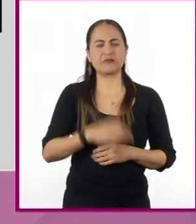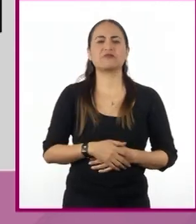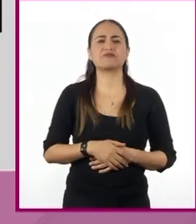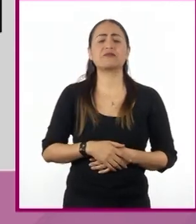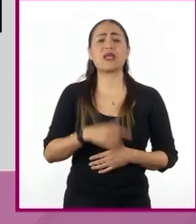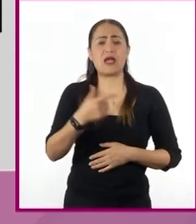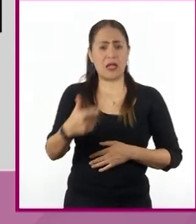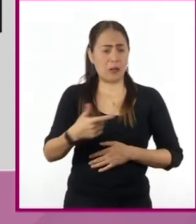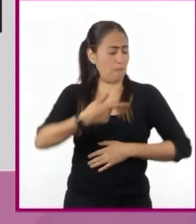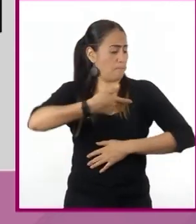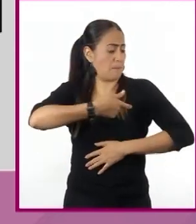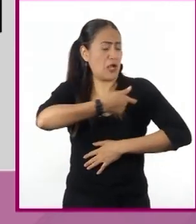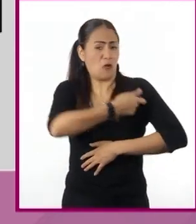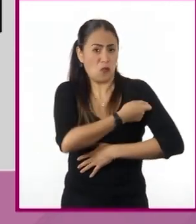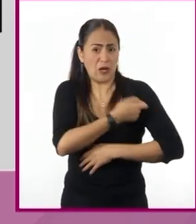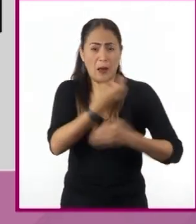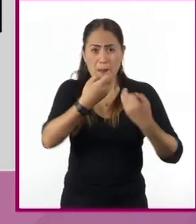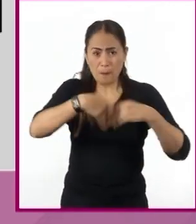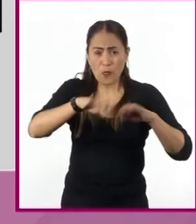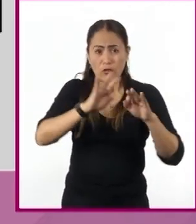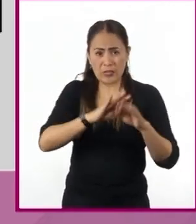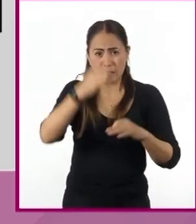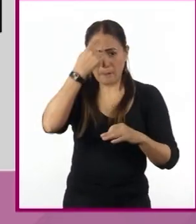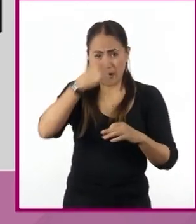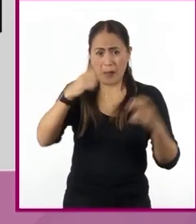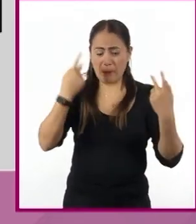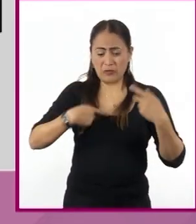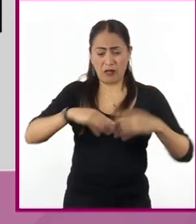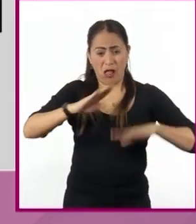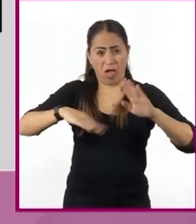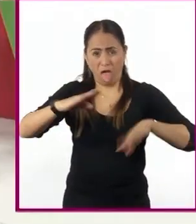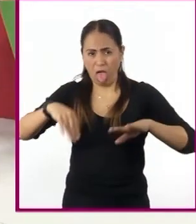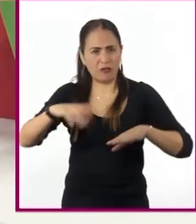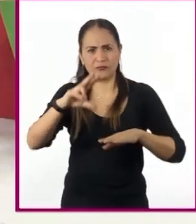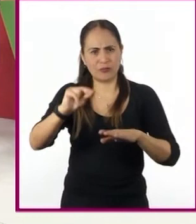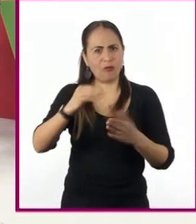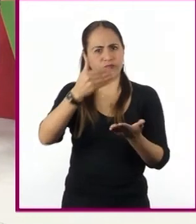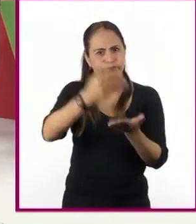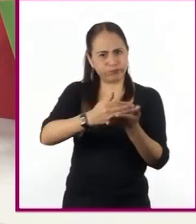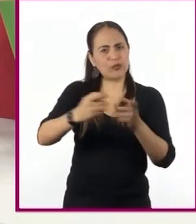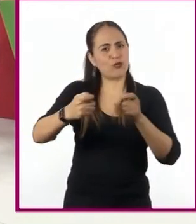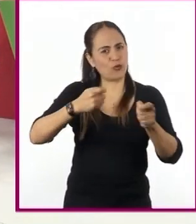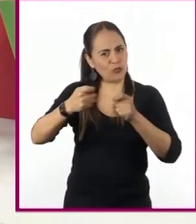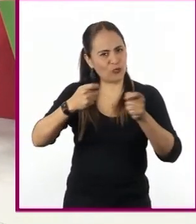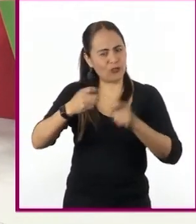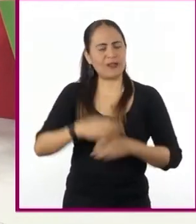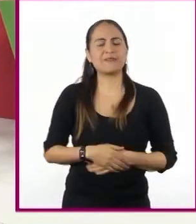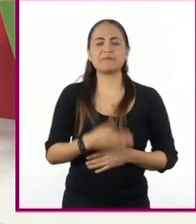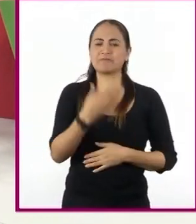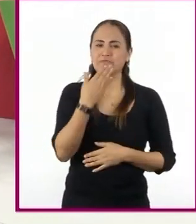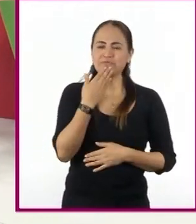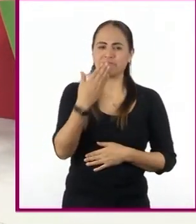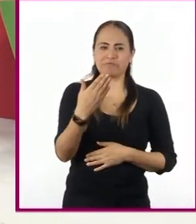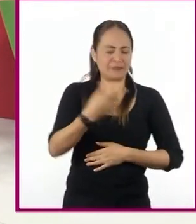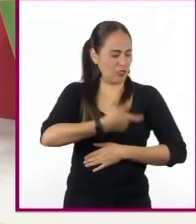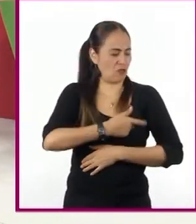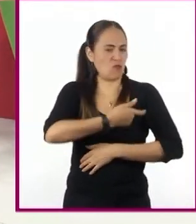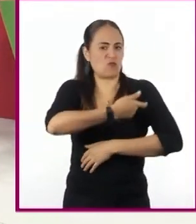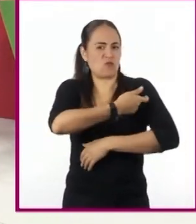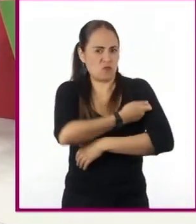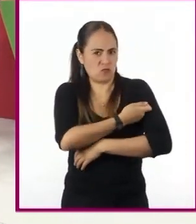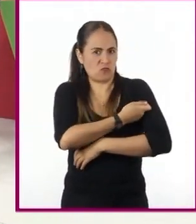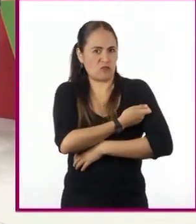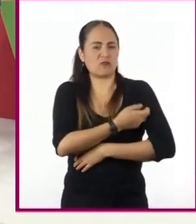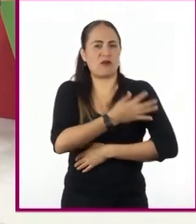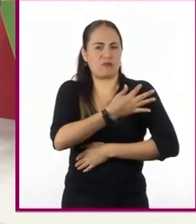vacuna fue fundamental para reducir la mortalidad de la población. Sí, muy bien. El desarrollo de la vacuna fue